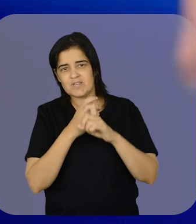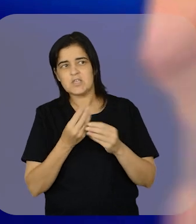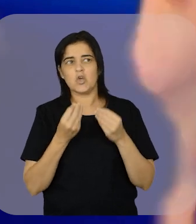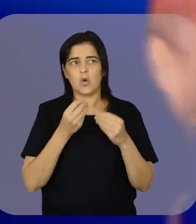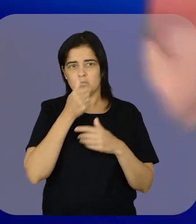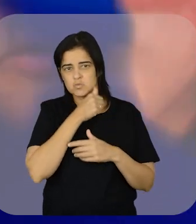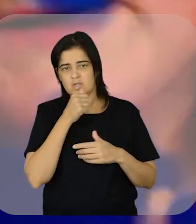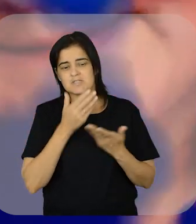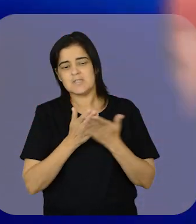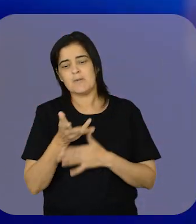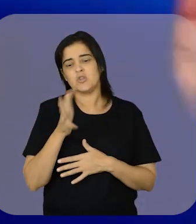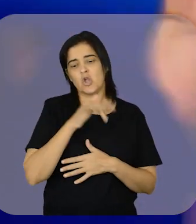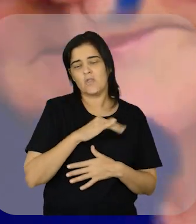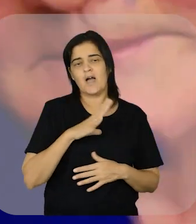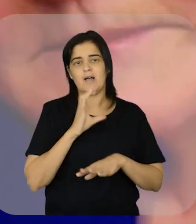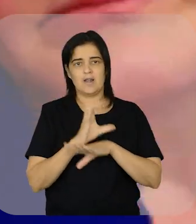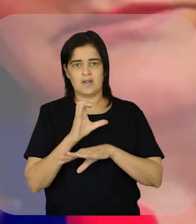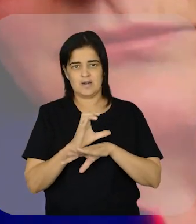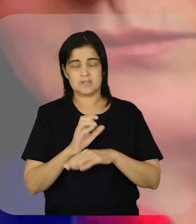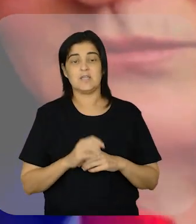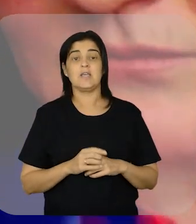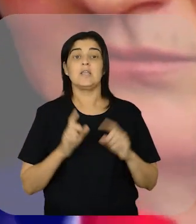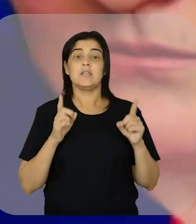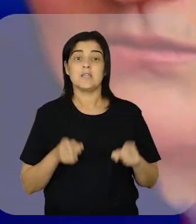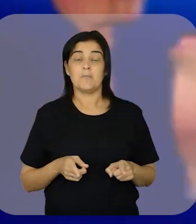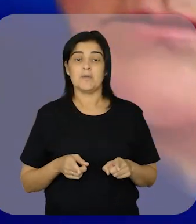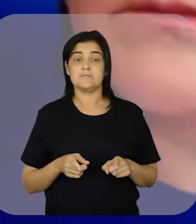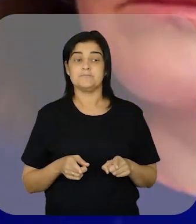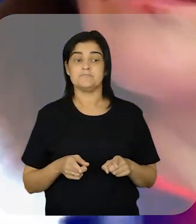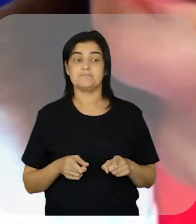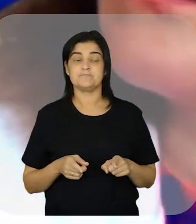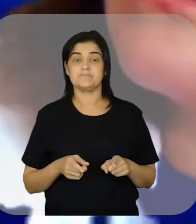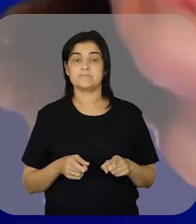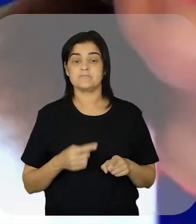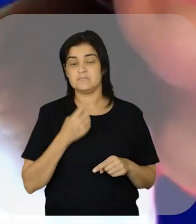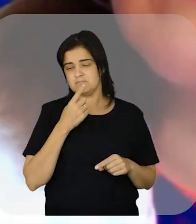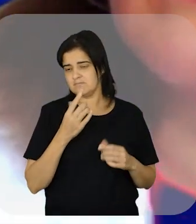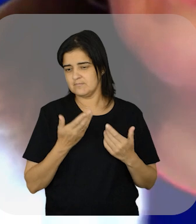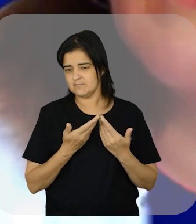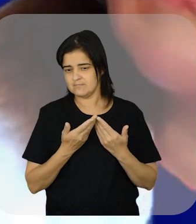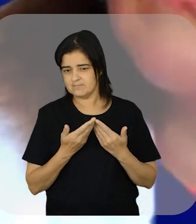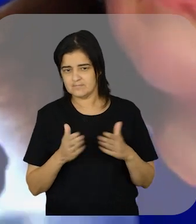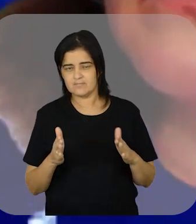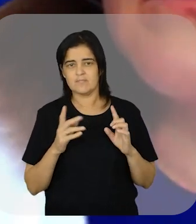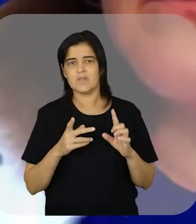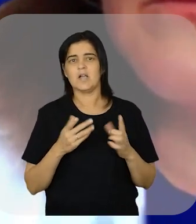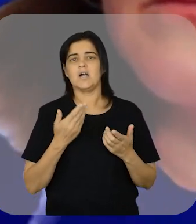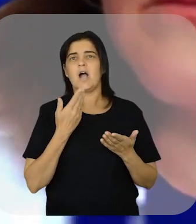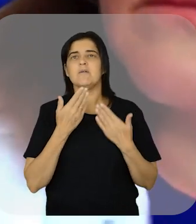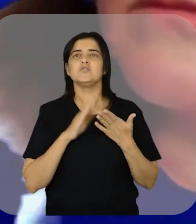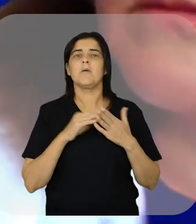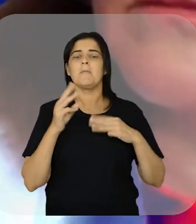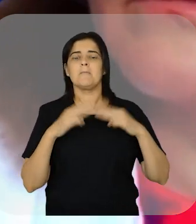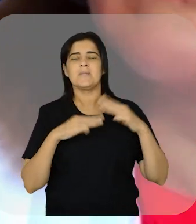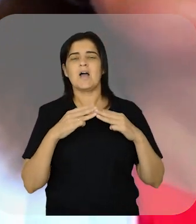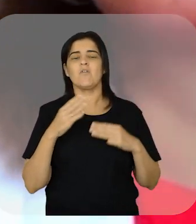se presentan día a día en las aulas. Y un poco también lo que decía Aldo al principio, que hacía la metáfora del pez